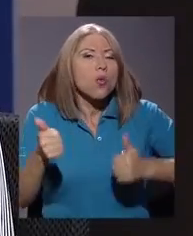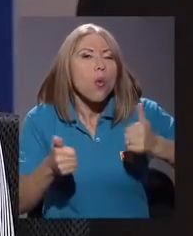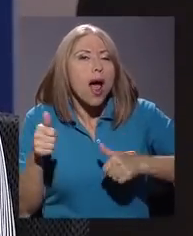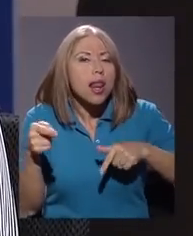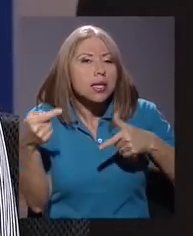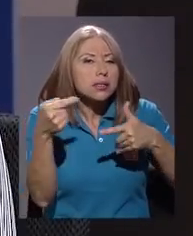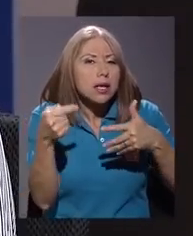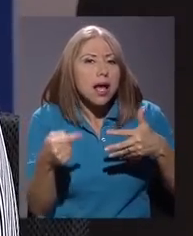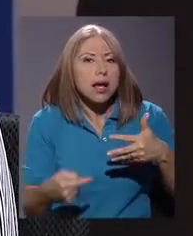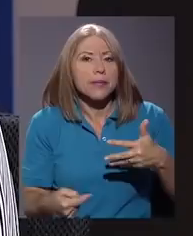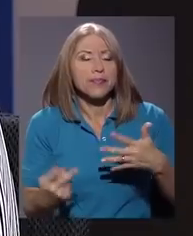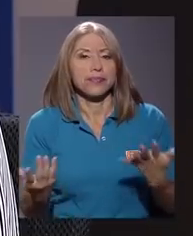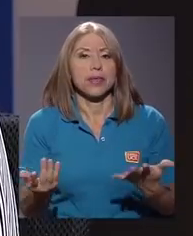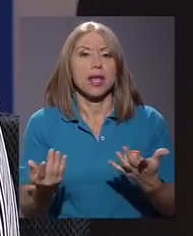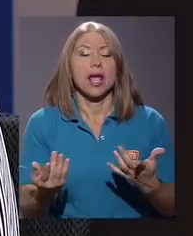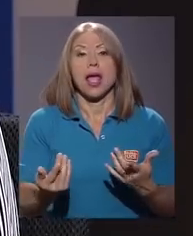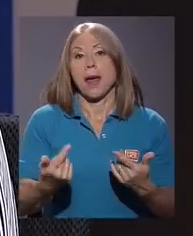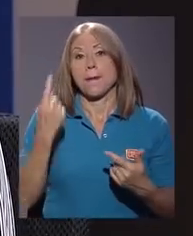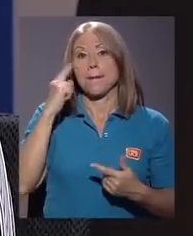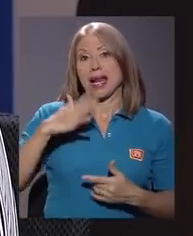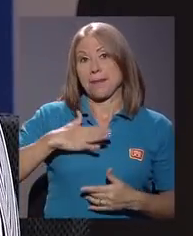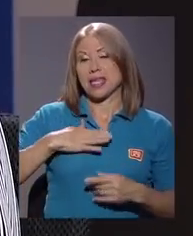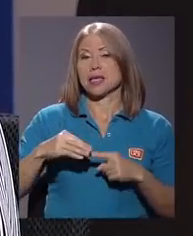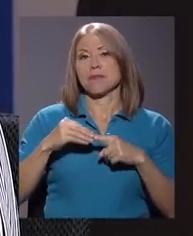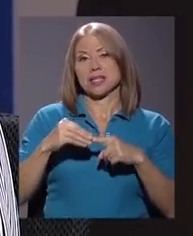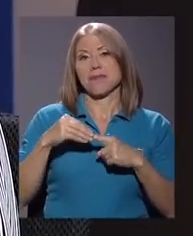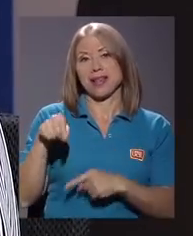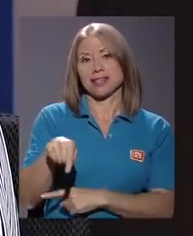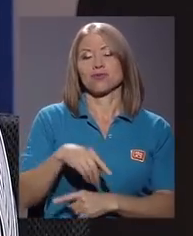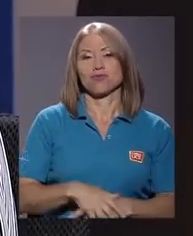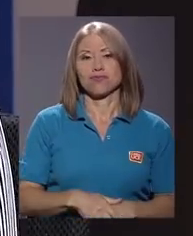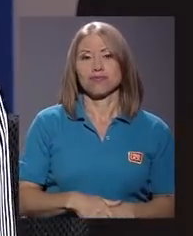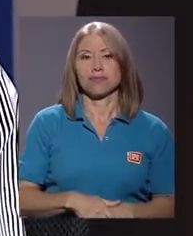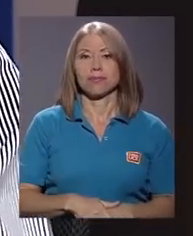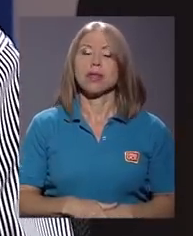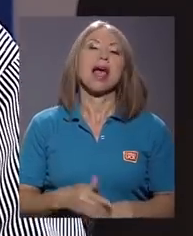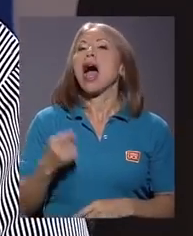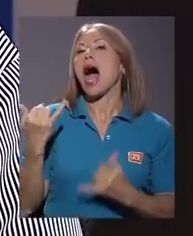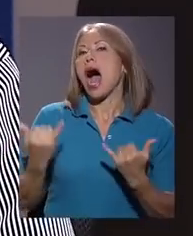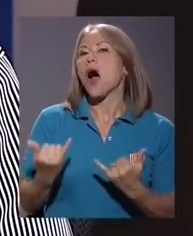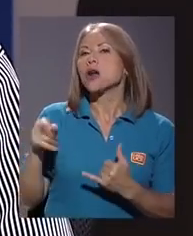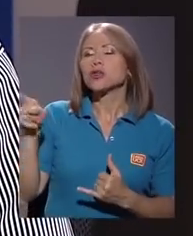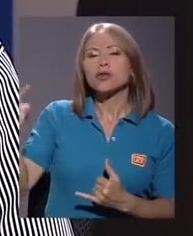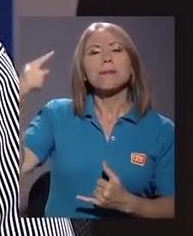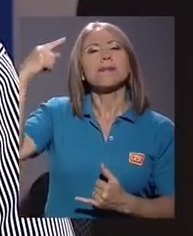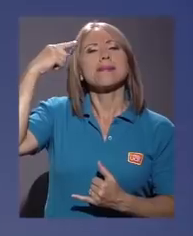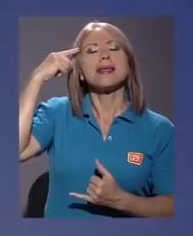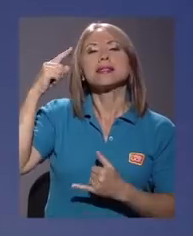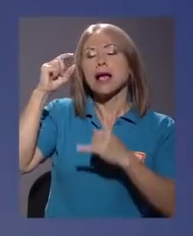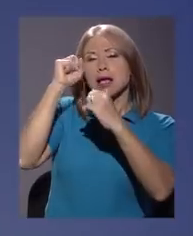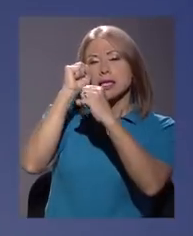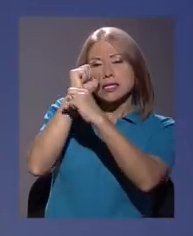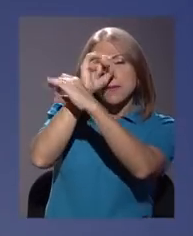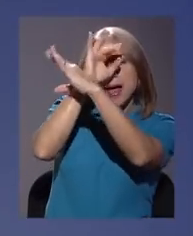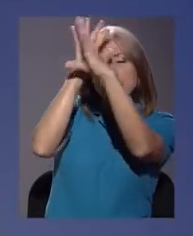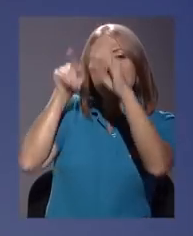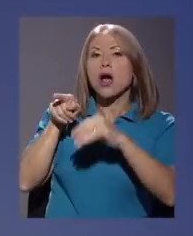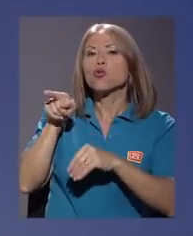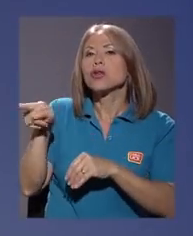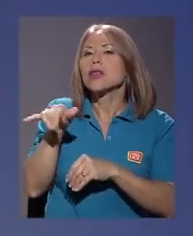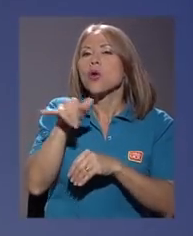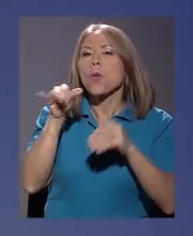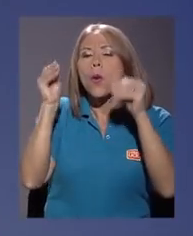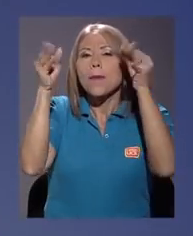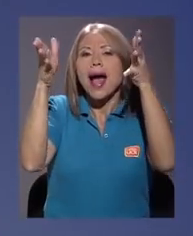eh Entonces como como educador para mí esto es lo principal ahora si pudieras imaginarte siendo eh maestro de primaria Eh